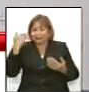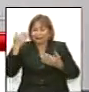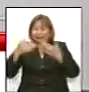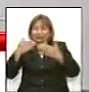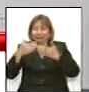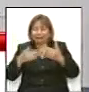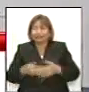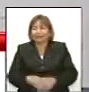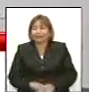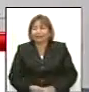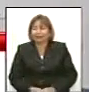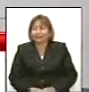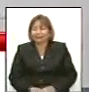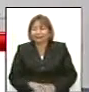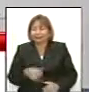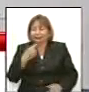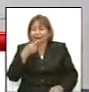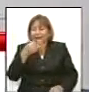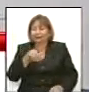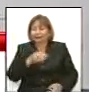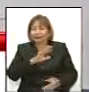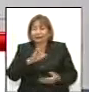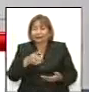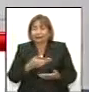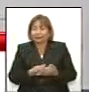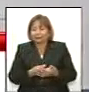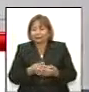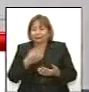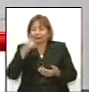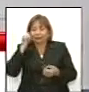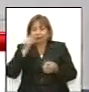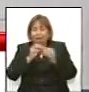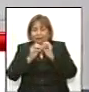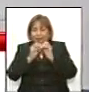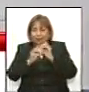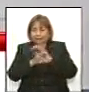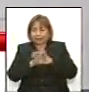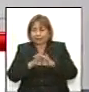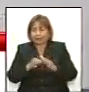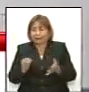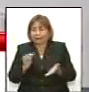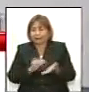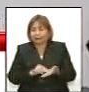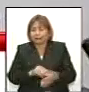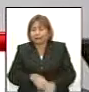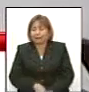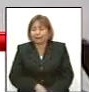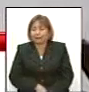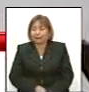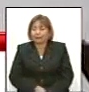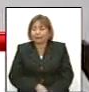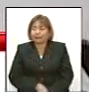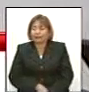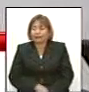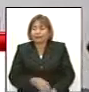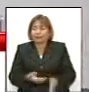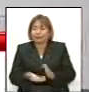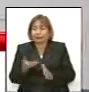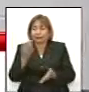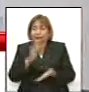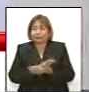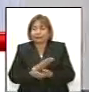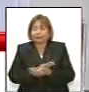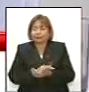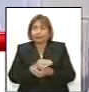ahí permanentemente, seguramente como todos. Solamente para hacer la corrección, hacía referencia al levantamiento de un